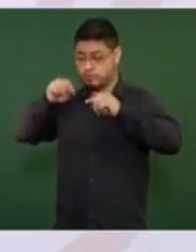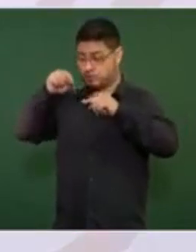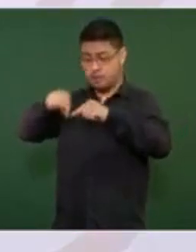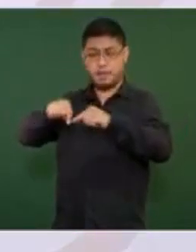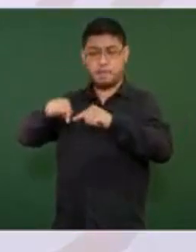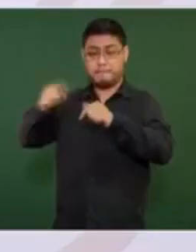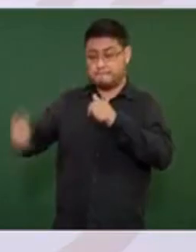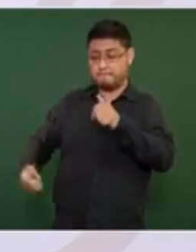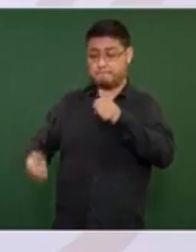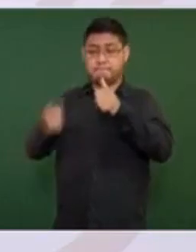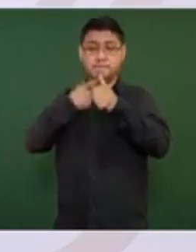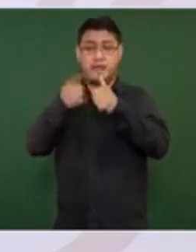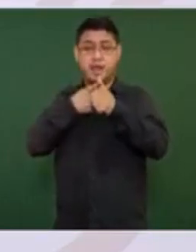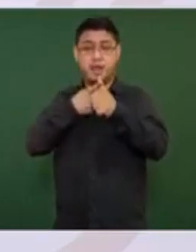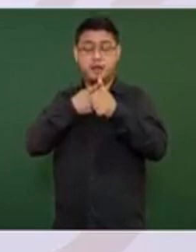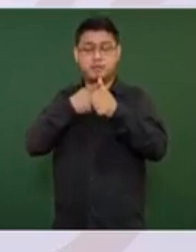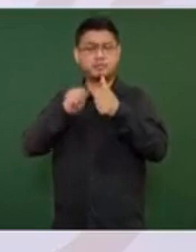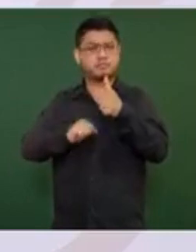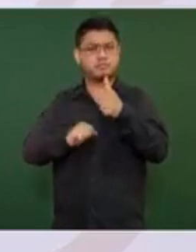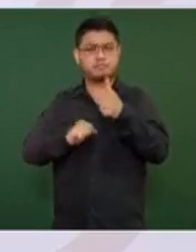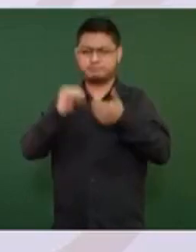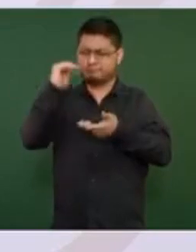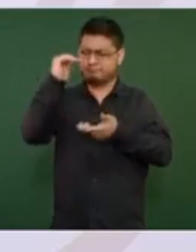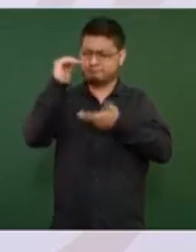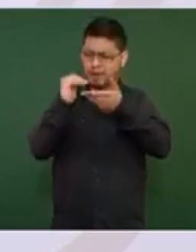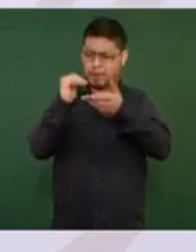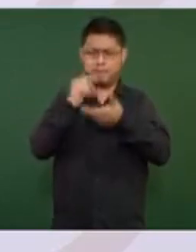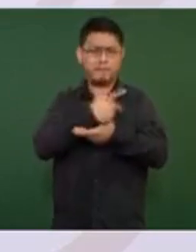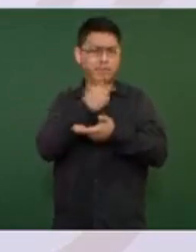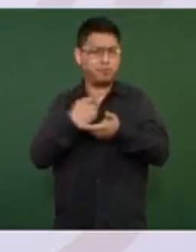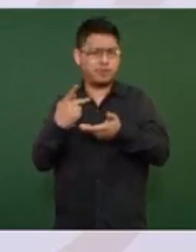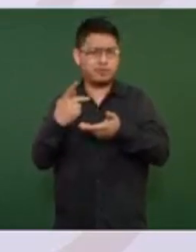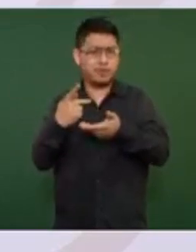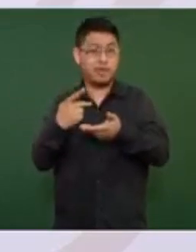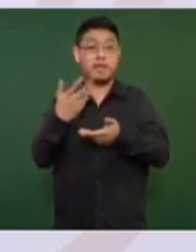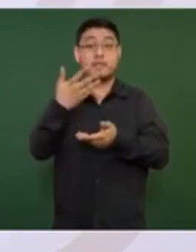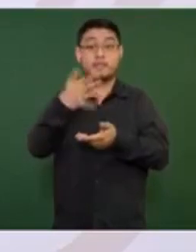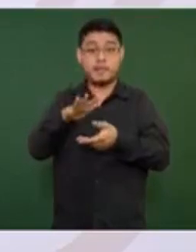el país en cuanto a disminución de la pobreza, con